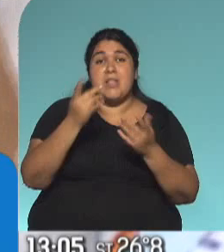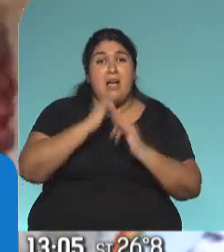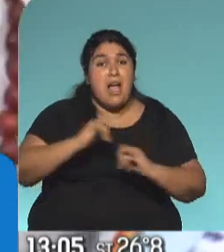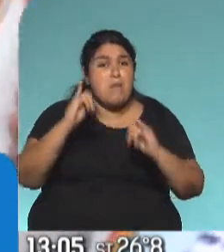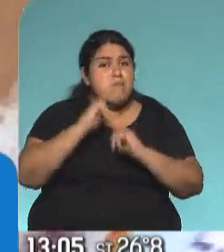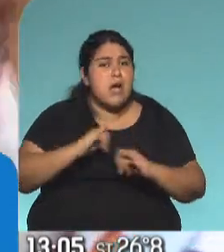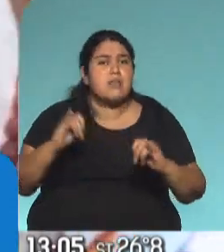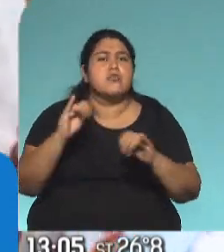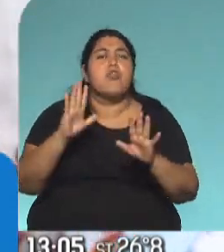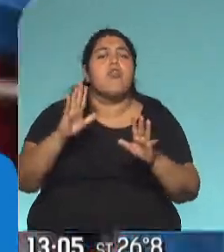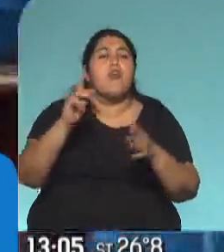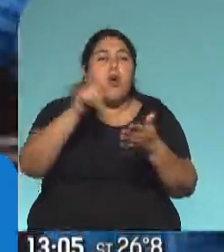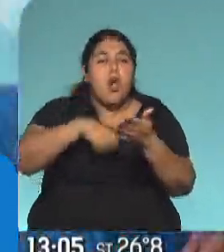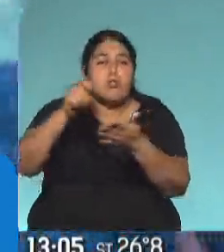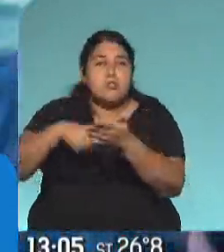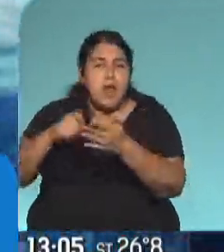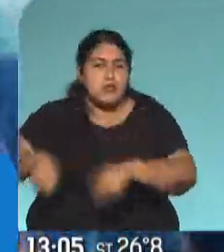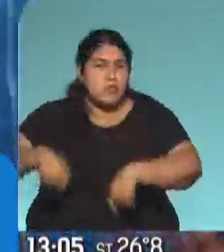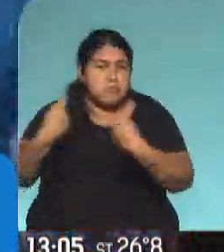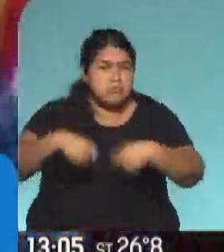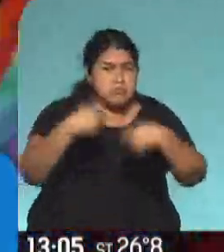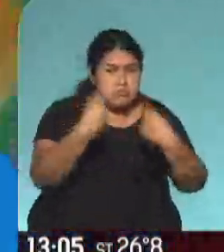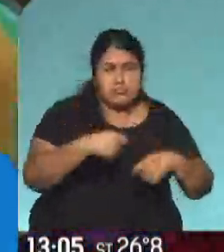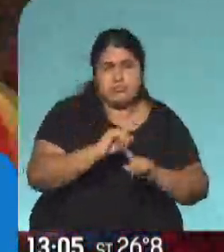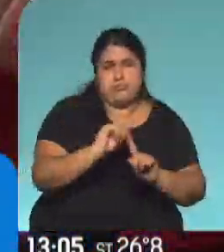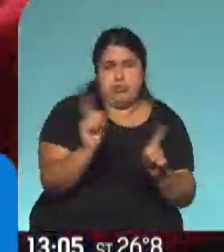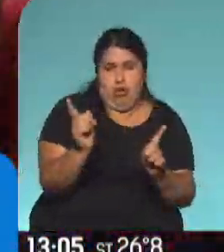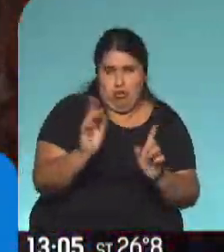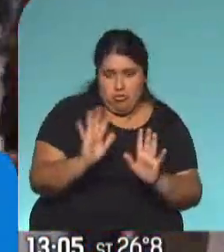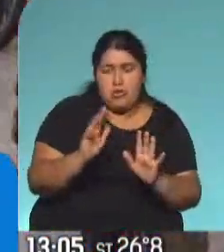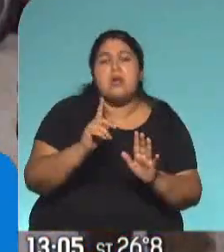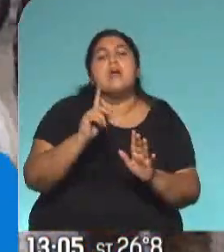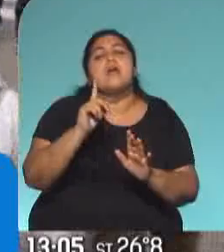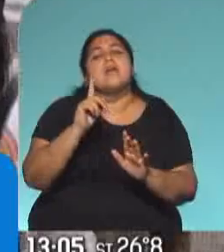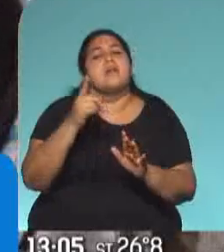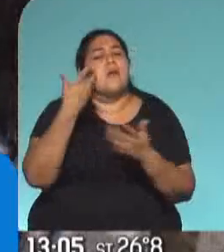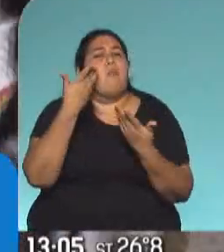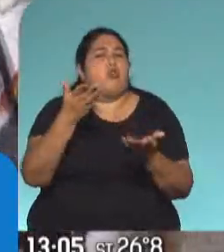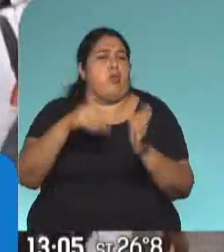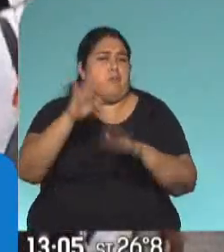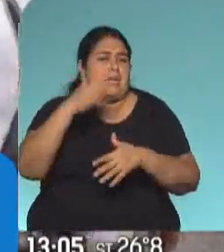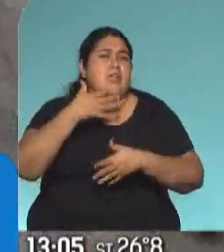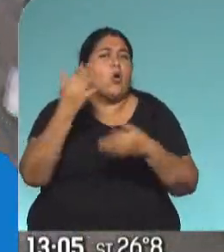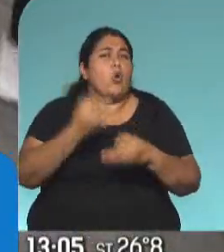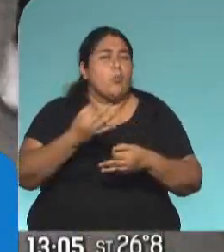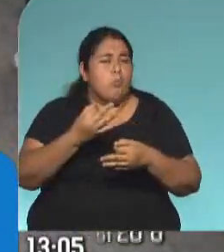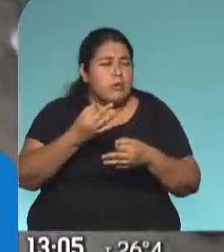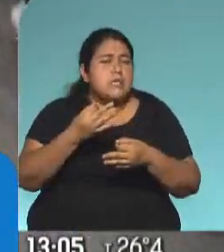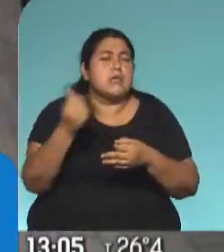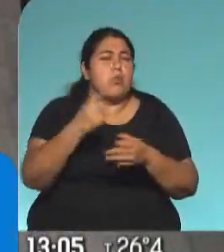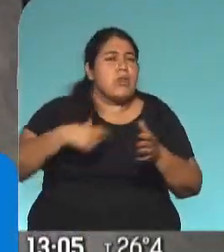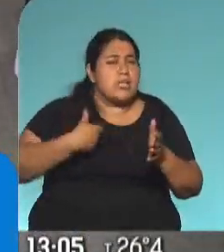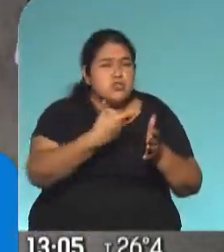descartó romper los contratos vigentes con empresas petroleras y mineras, aunque sí se mostró a favor del cumplimiento de estándares